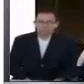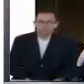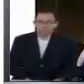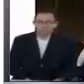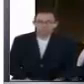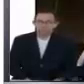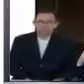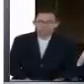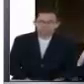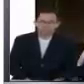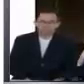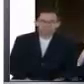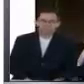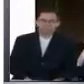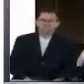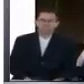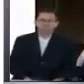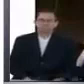¿Sí o no?